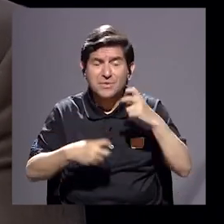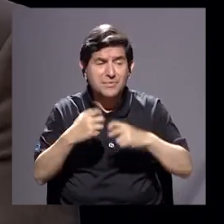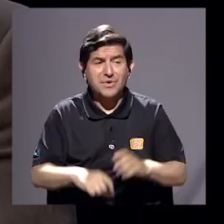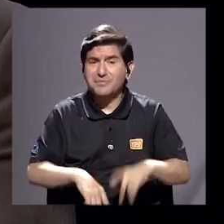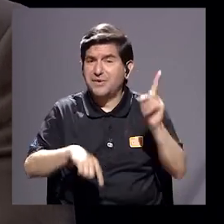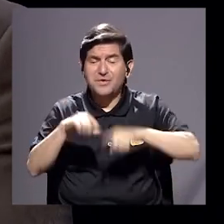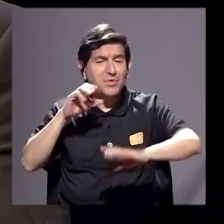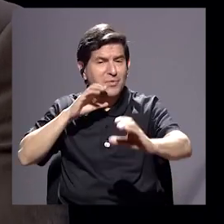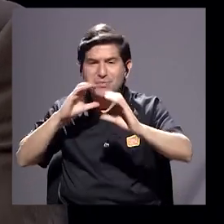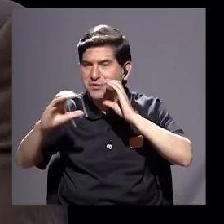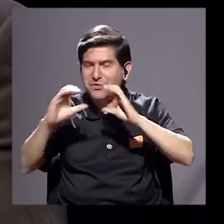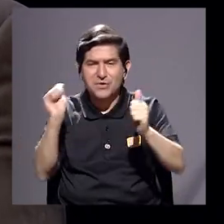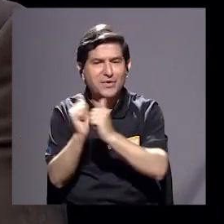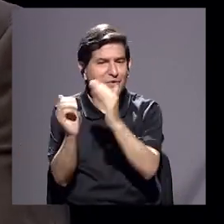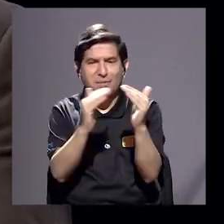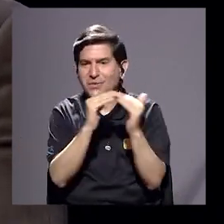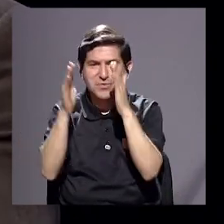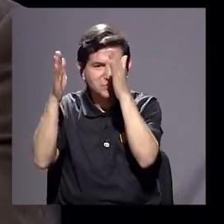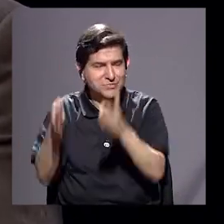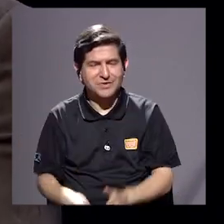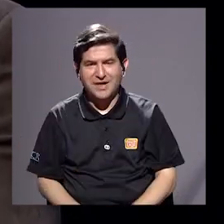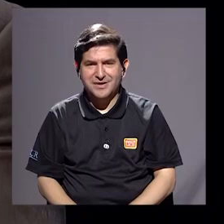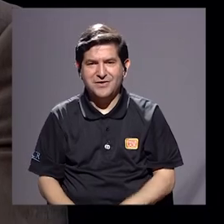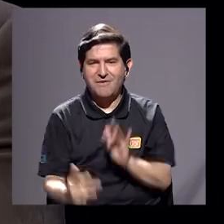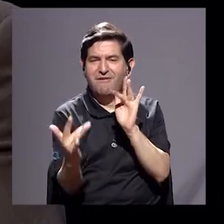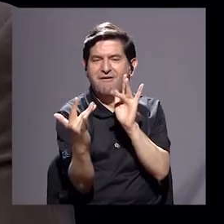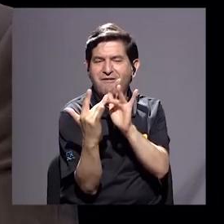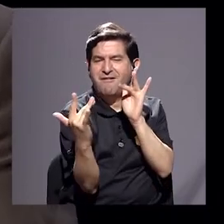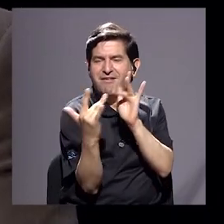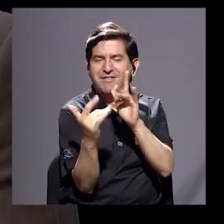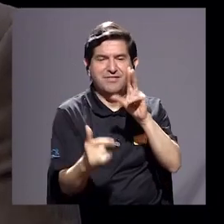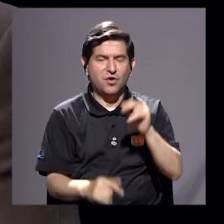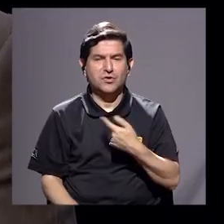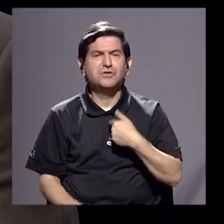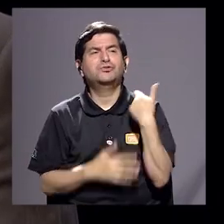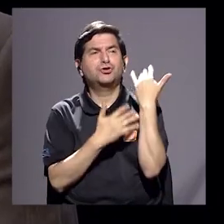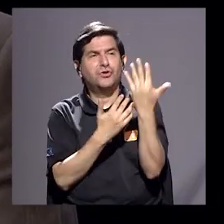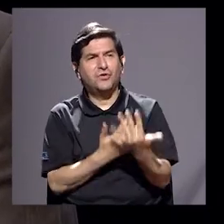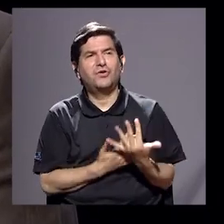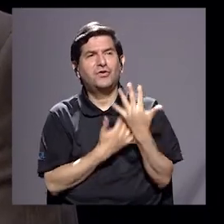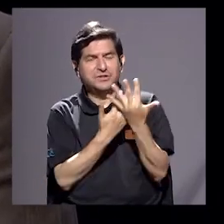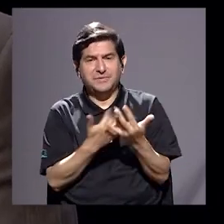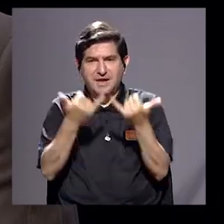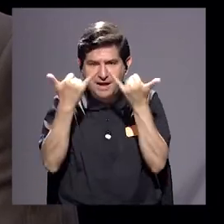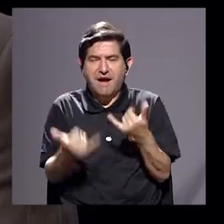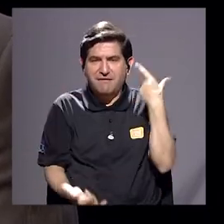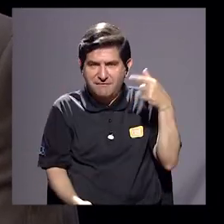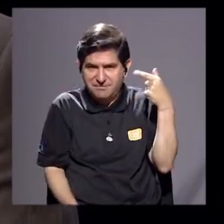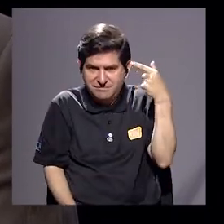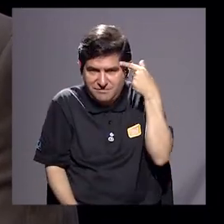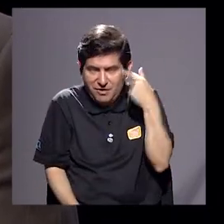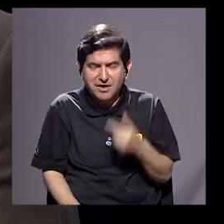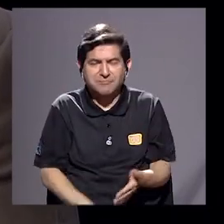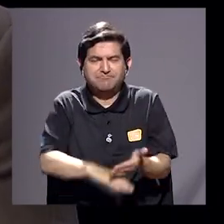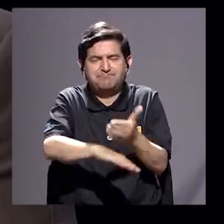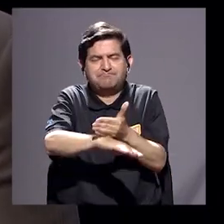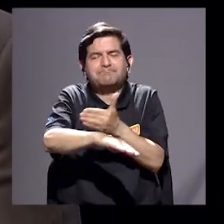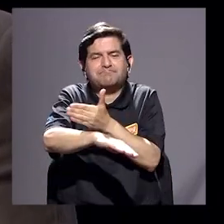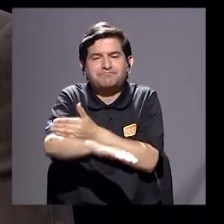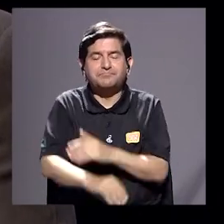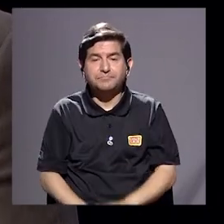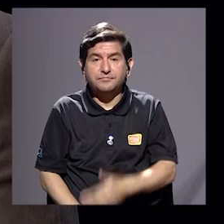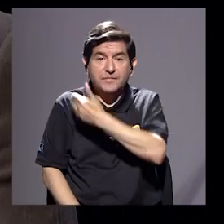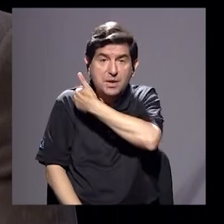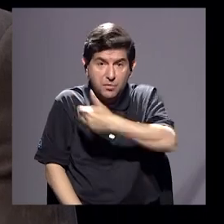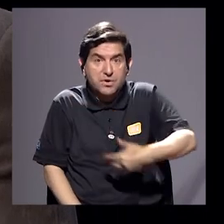logran comunicarse con la ciudad y han no logran contactar con la ciudadanía y yo tenía mucha esperanza en la presente administración de que son mejorarla porque decir